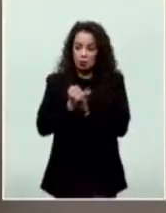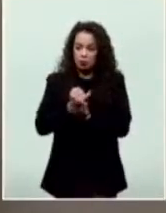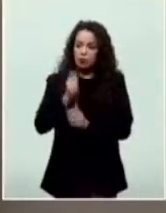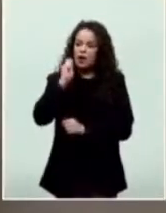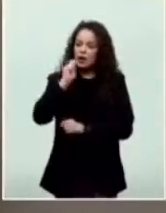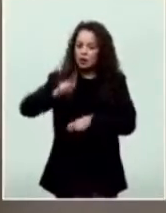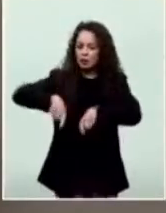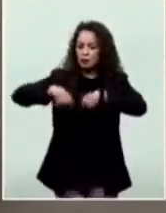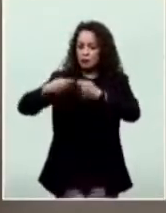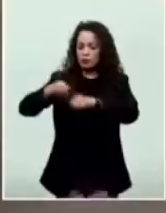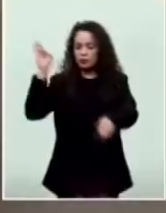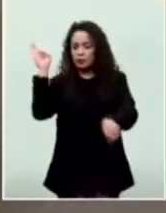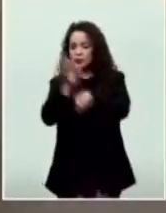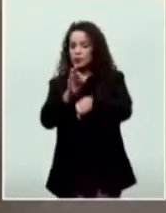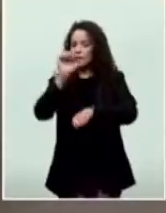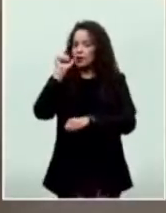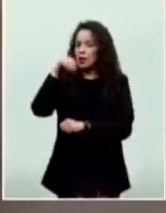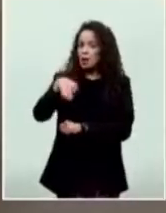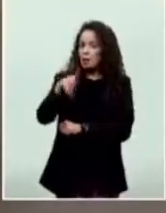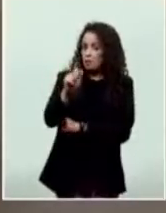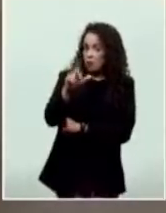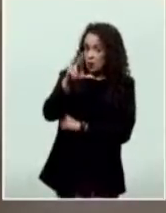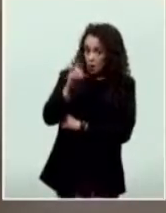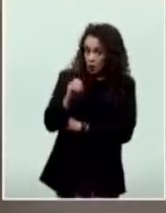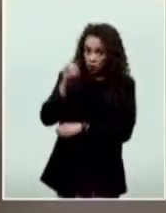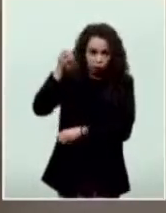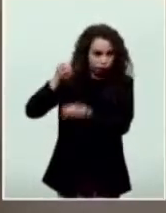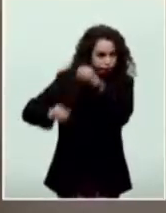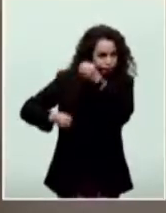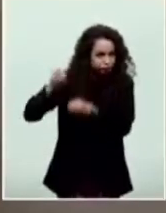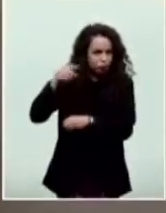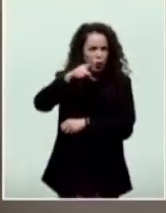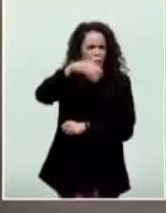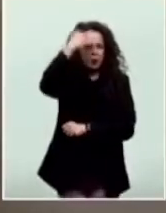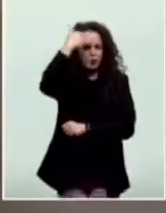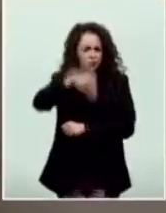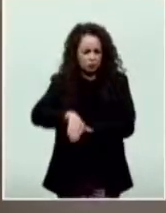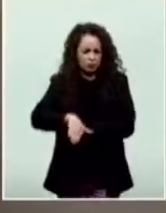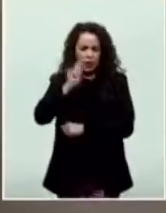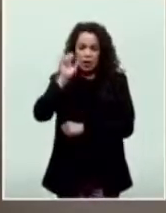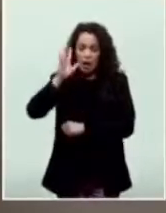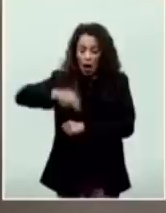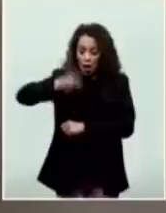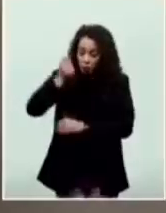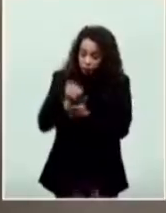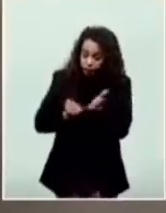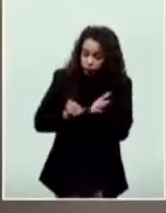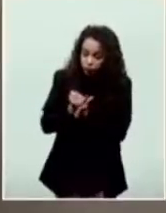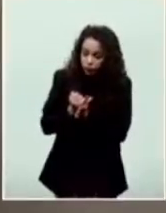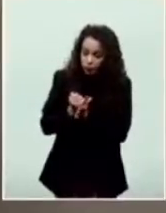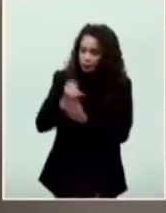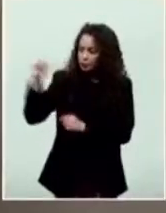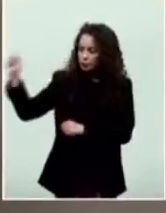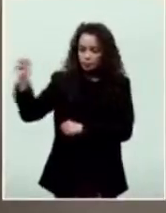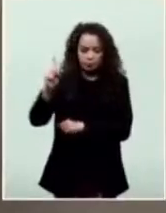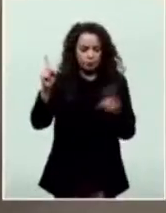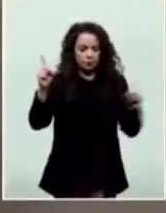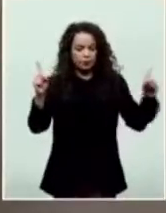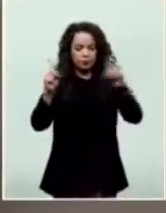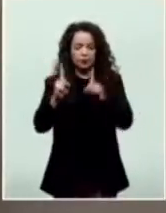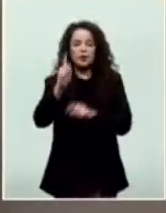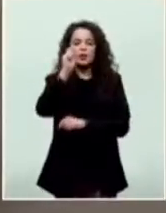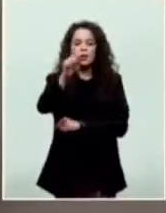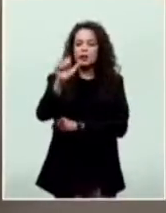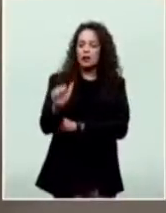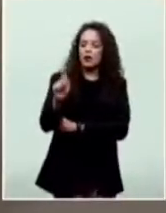amparo. Ustedes saben, cuando hay una sentencia ya de segunda instancia, las partes tienen que apelar y tienen un